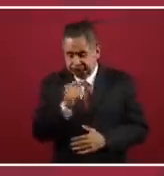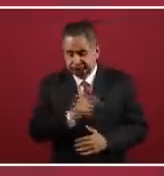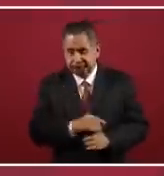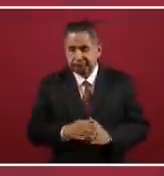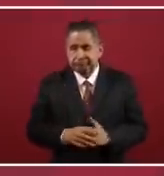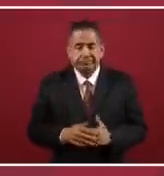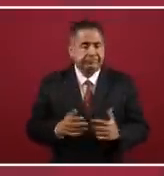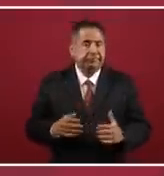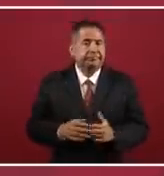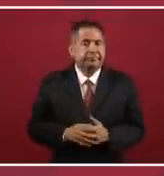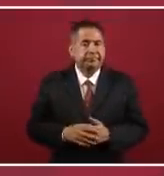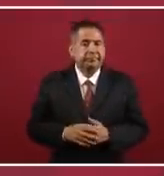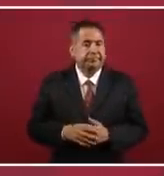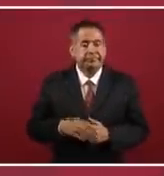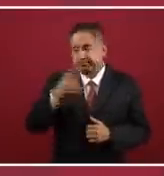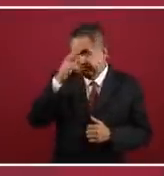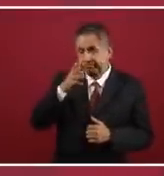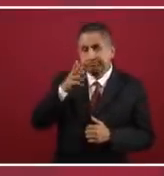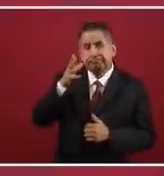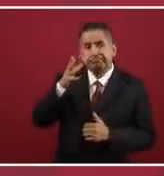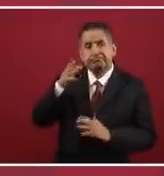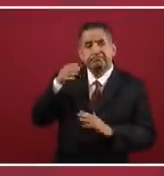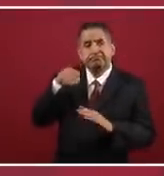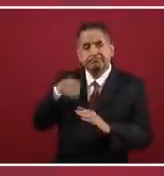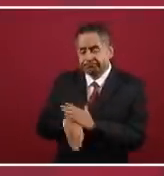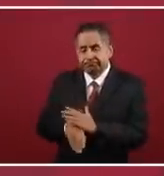por llevar a México